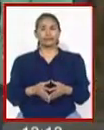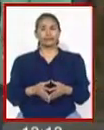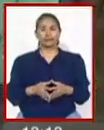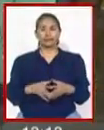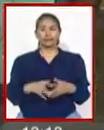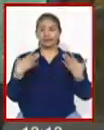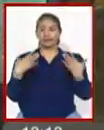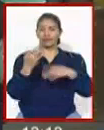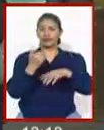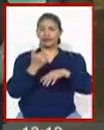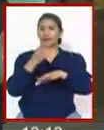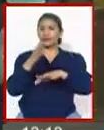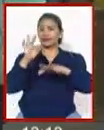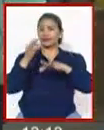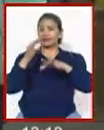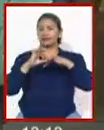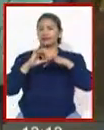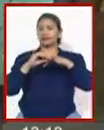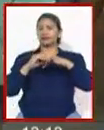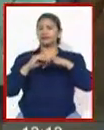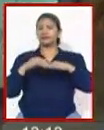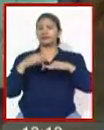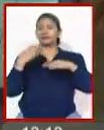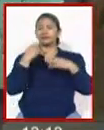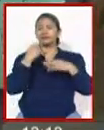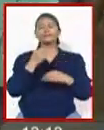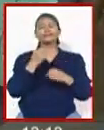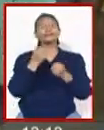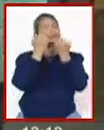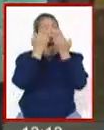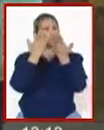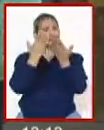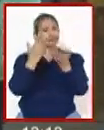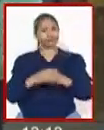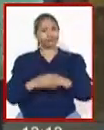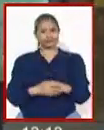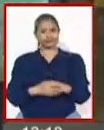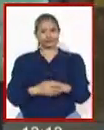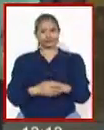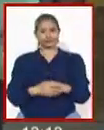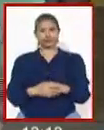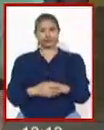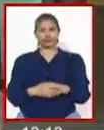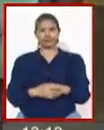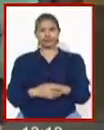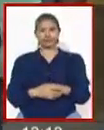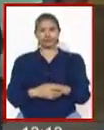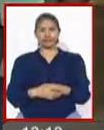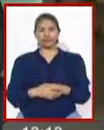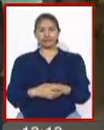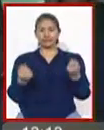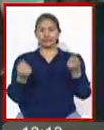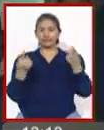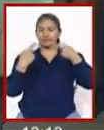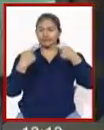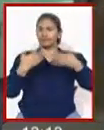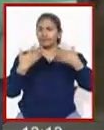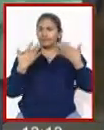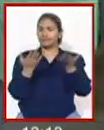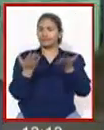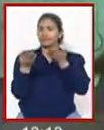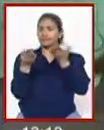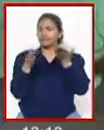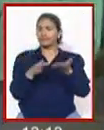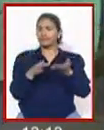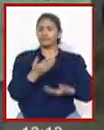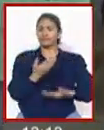Me encuentro en el noveno anillo del barrio Santa Lucía, como usted ya lo dijo. Lamentablemente, bueno, en este enfrentamiento que ha habido, se ha perdido la vida de